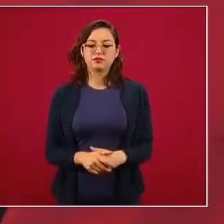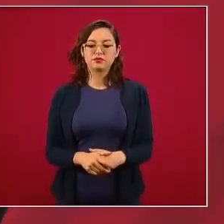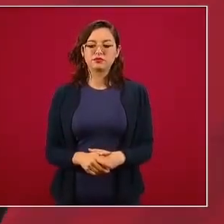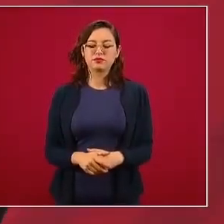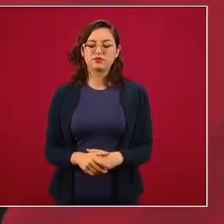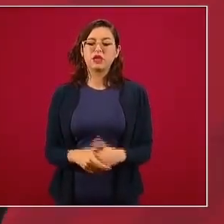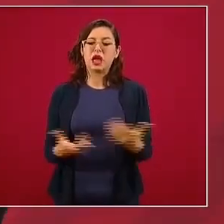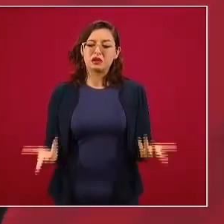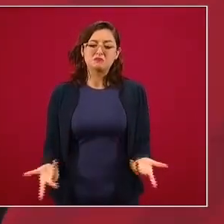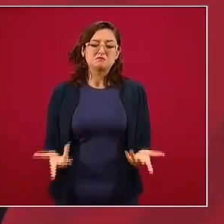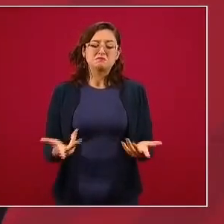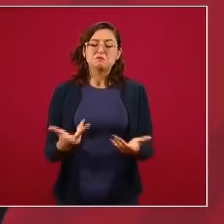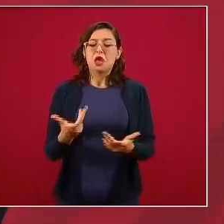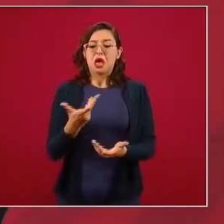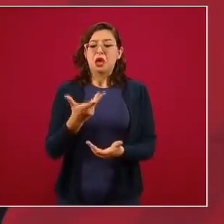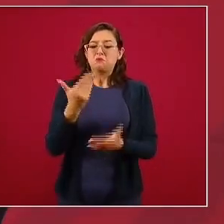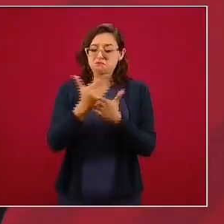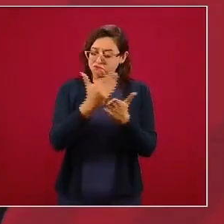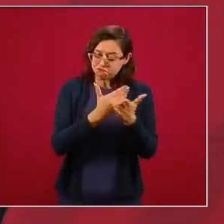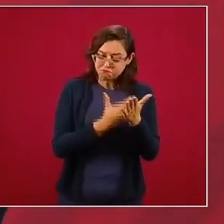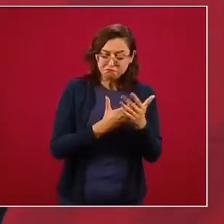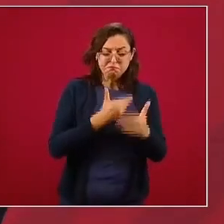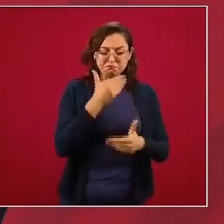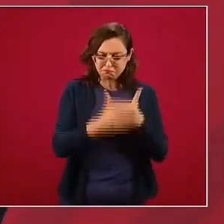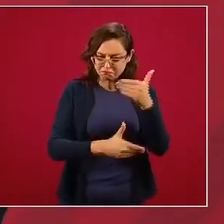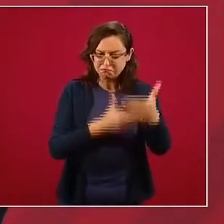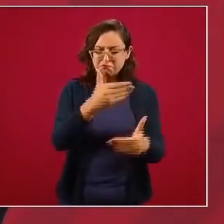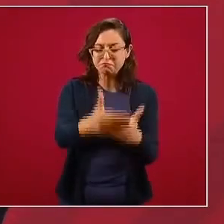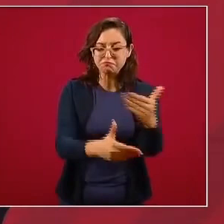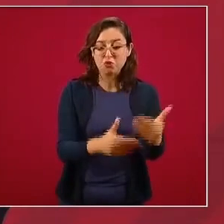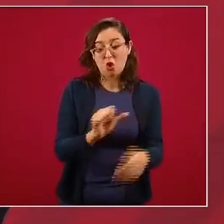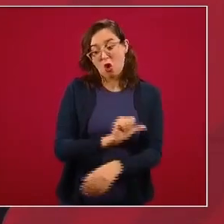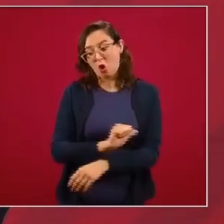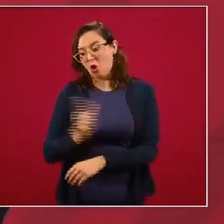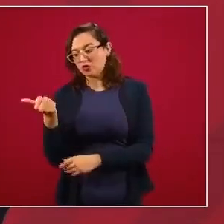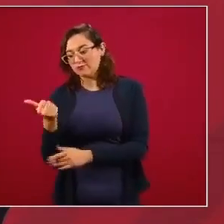progreso y hay también elementos de los cuales sacar lecciones